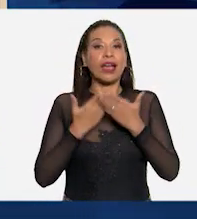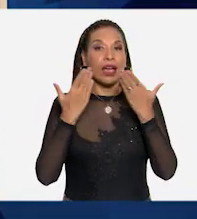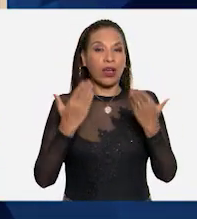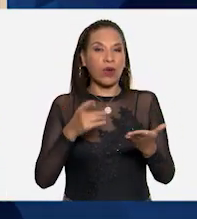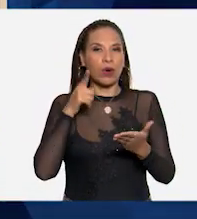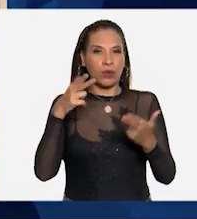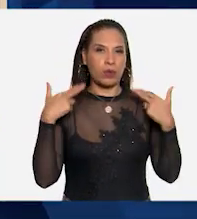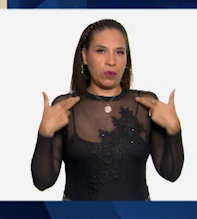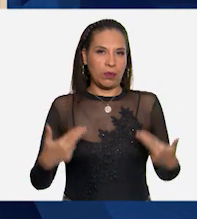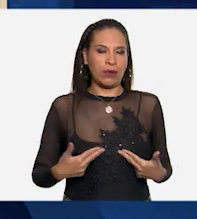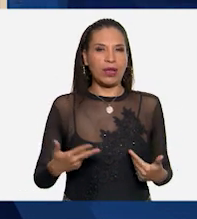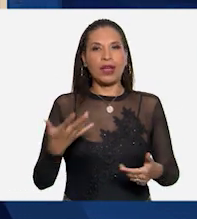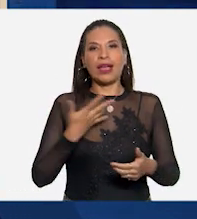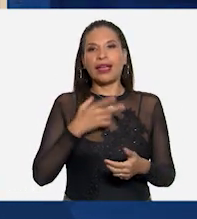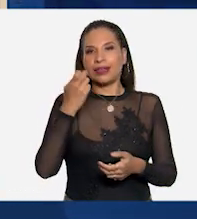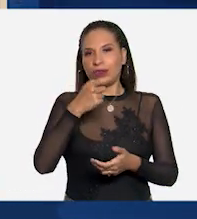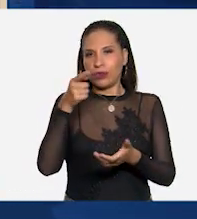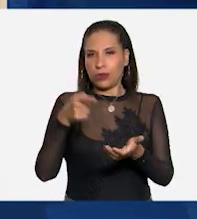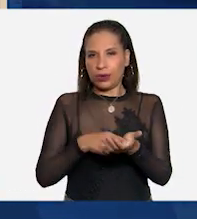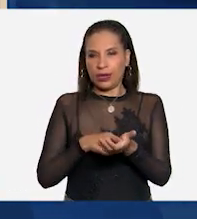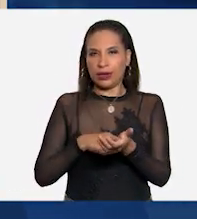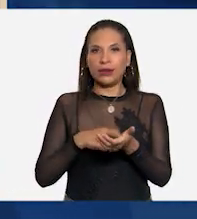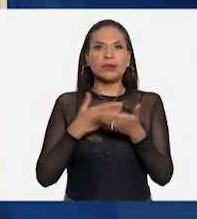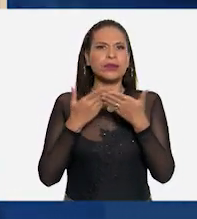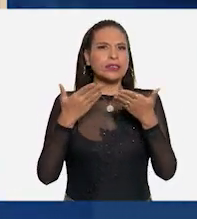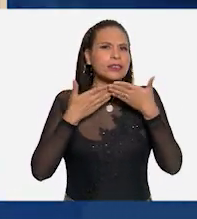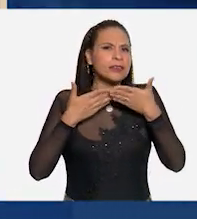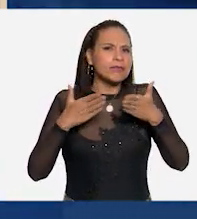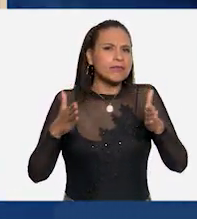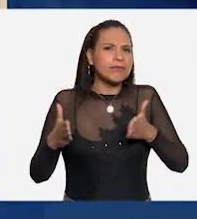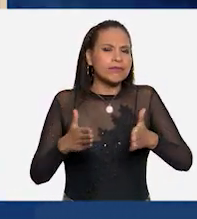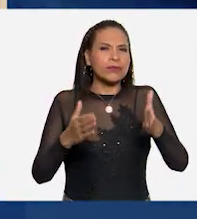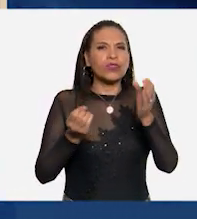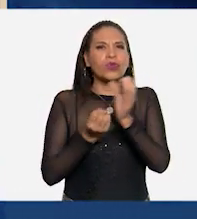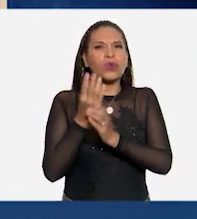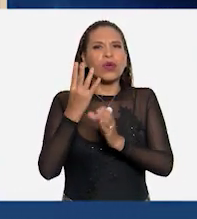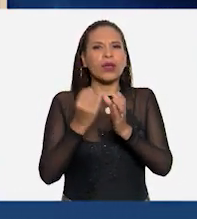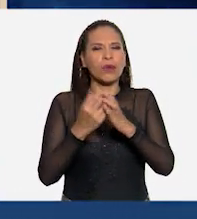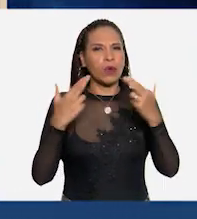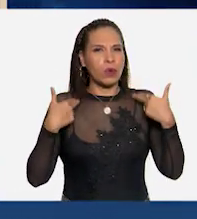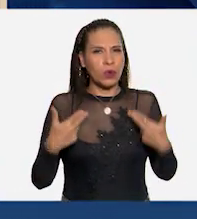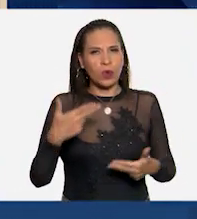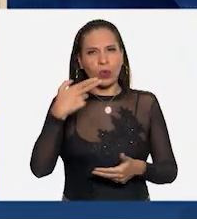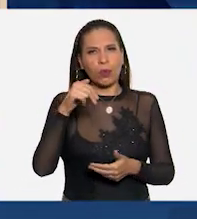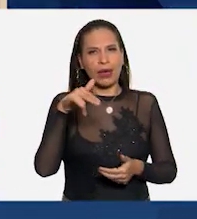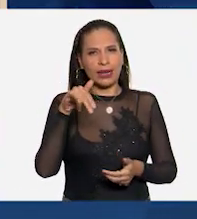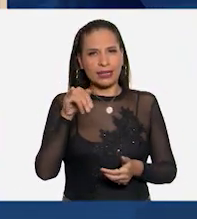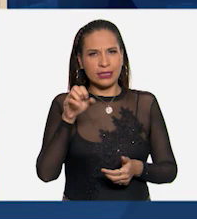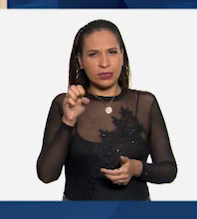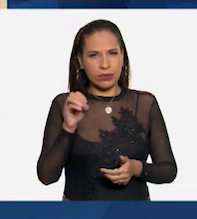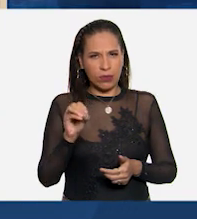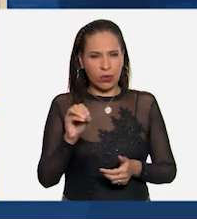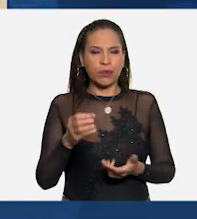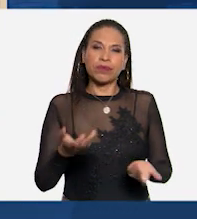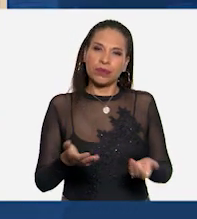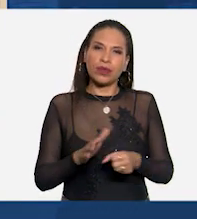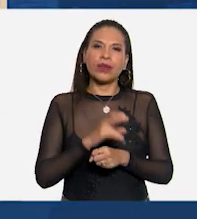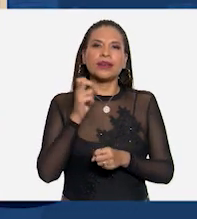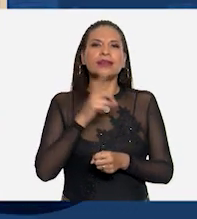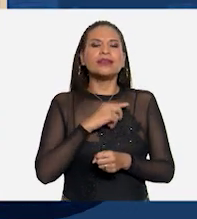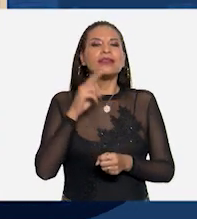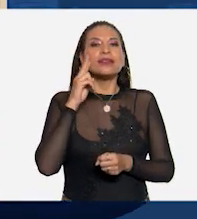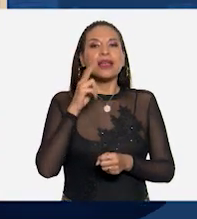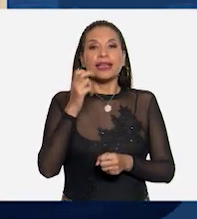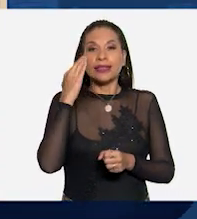fue el ser humano quien ocupó ese lugar, lo que abrió el camino hacia un nuevo humanismo. Así es. Hay que agregar